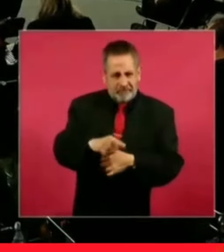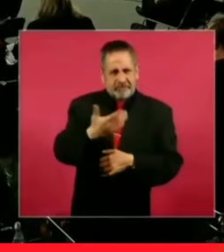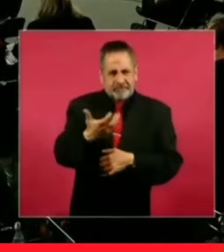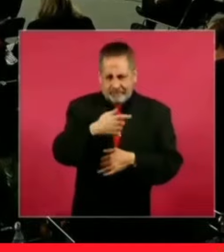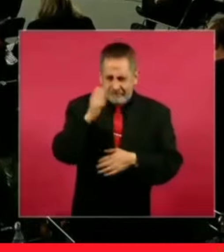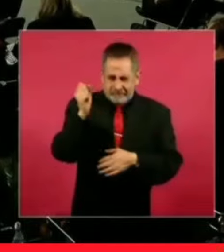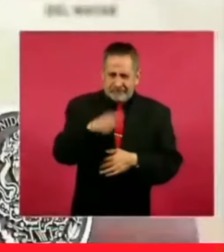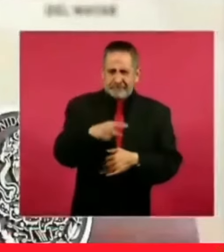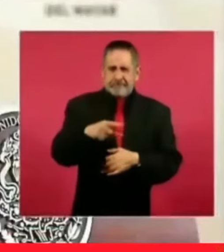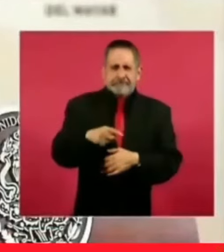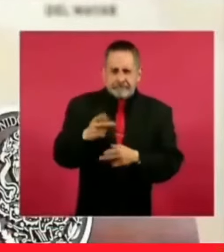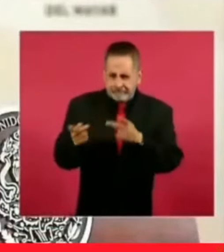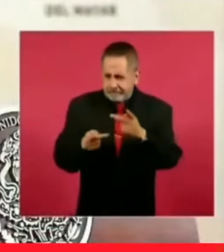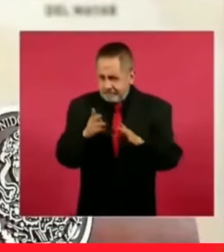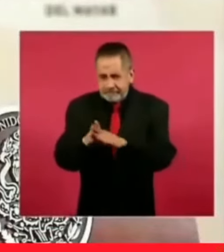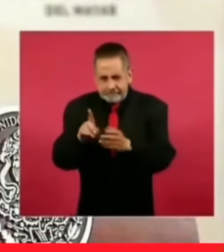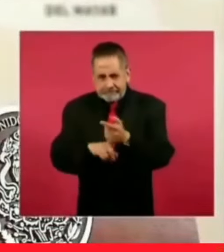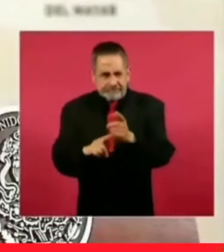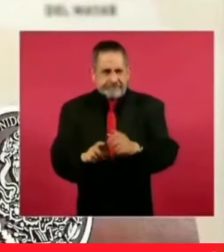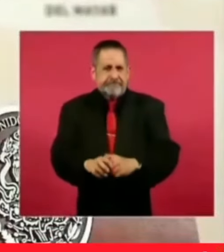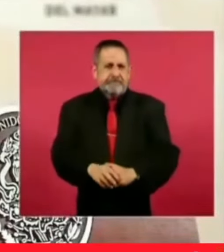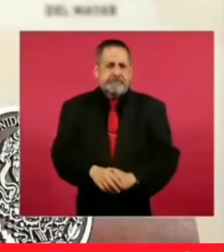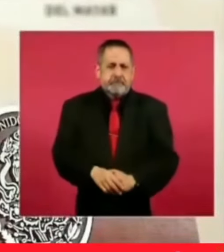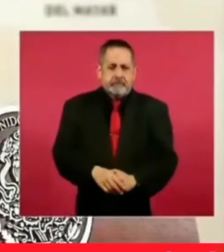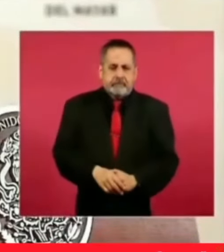acerca del… sí.